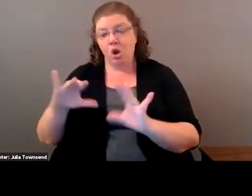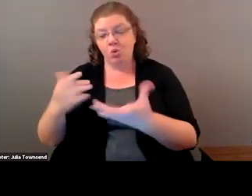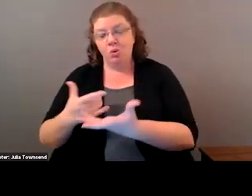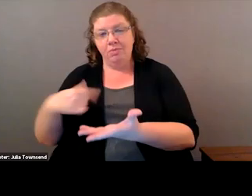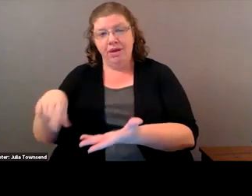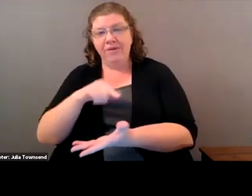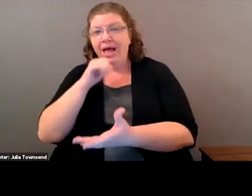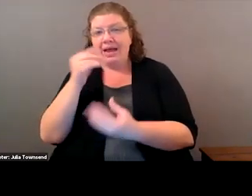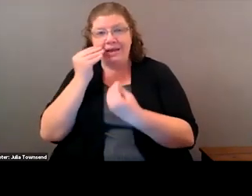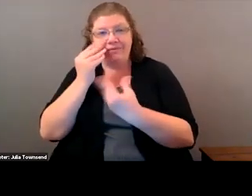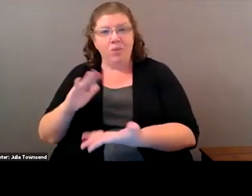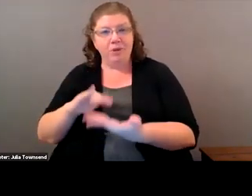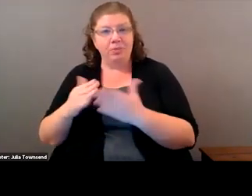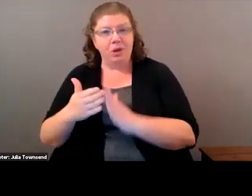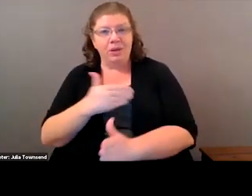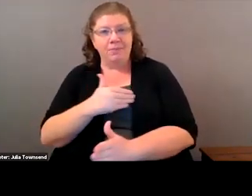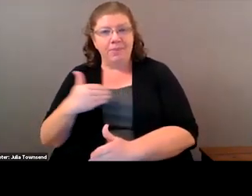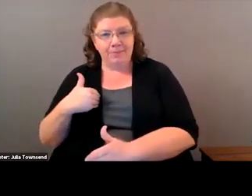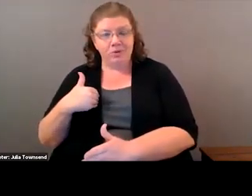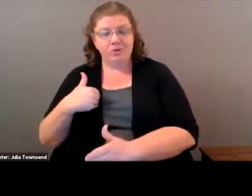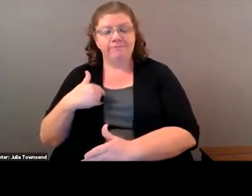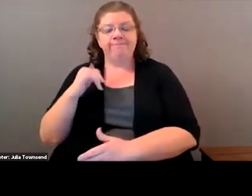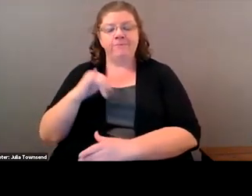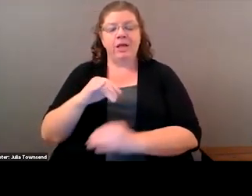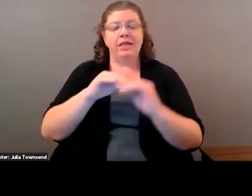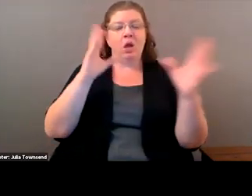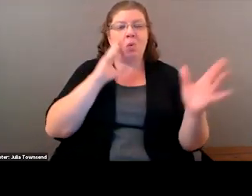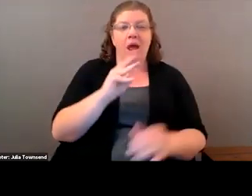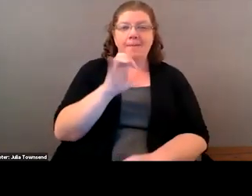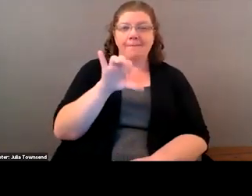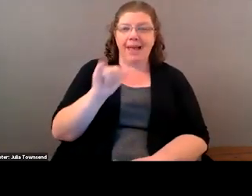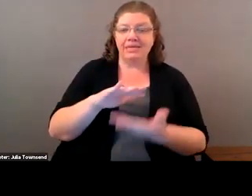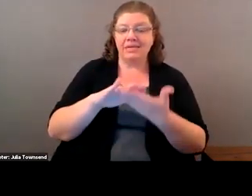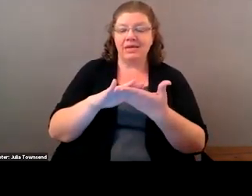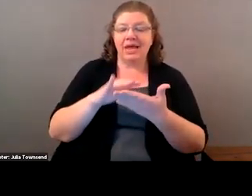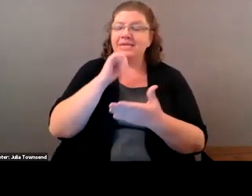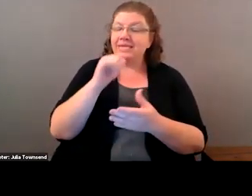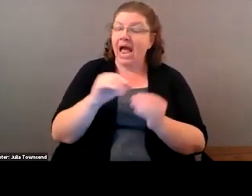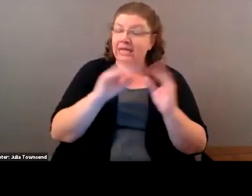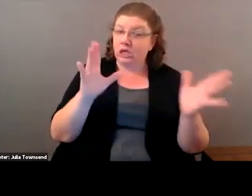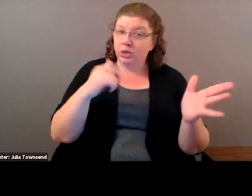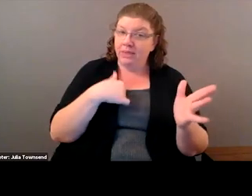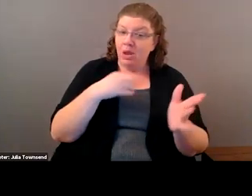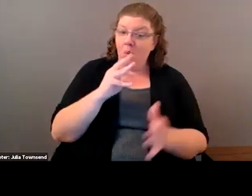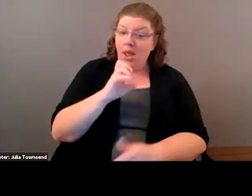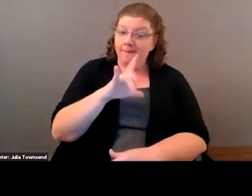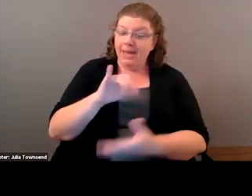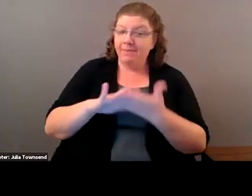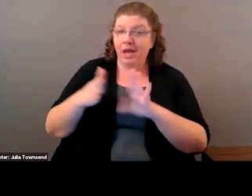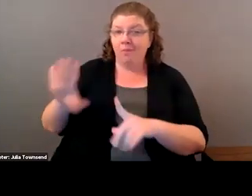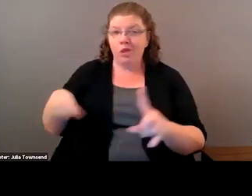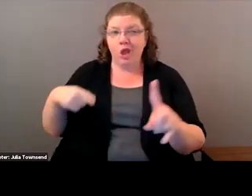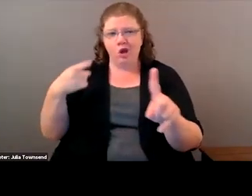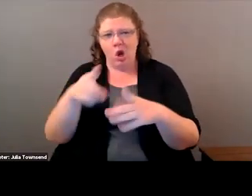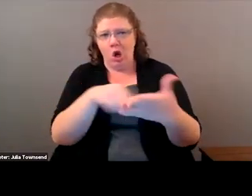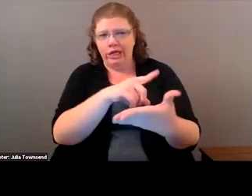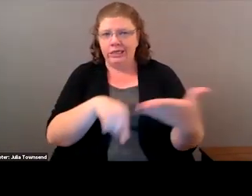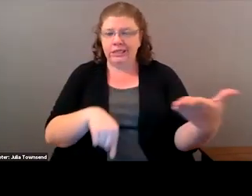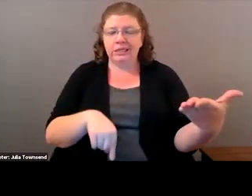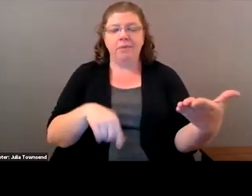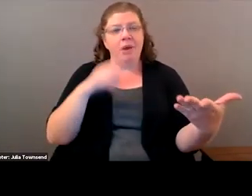grupo pequeño de personas que están mal informadas queda claro el porqué el plan meta bueno no me queda claro porque el plan meta ha